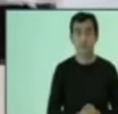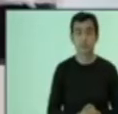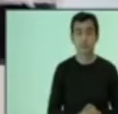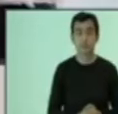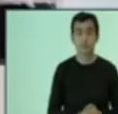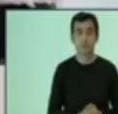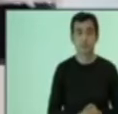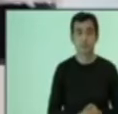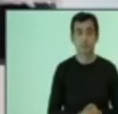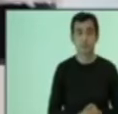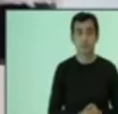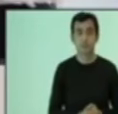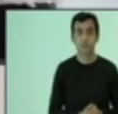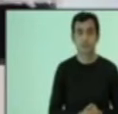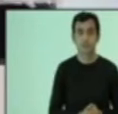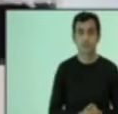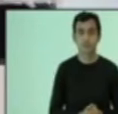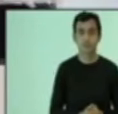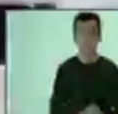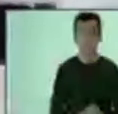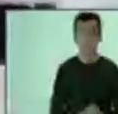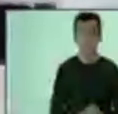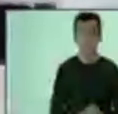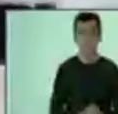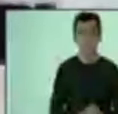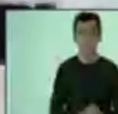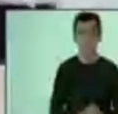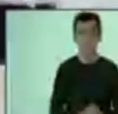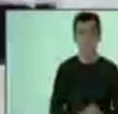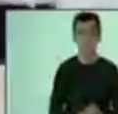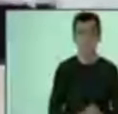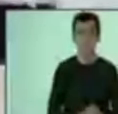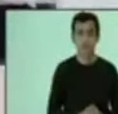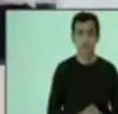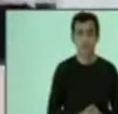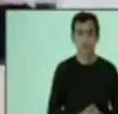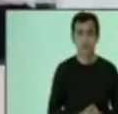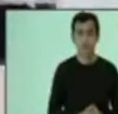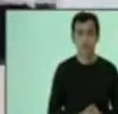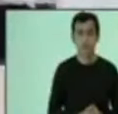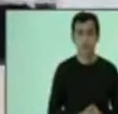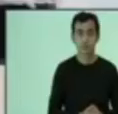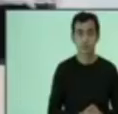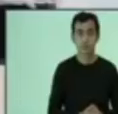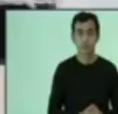Permítame entonces. ¿Alguien más? Usted, permítame.